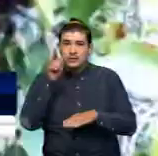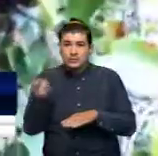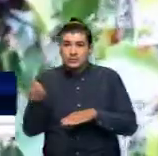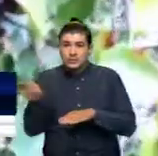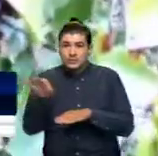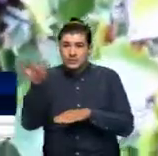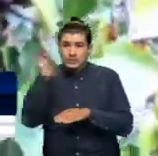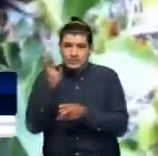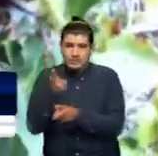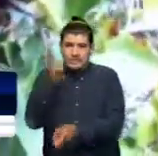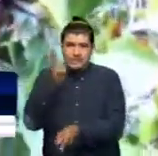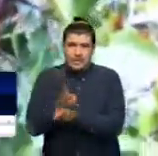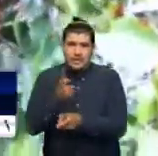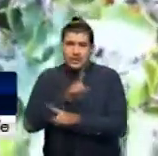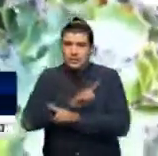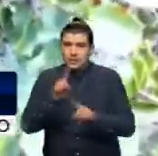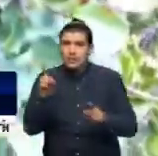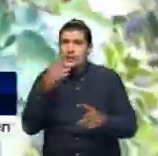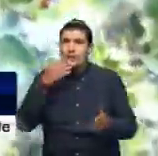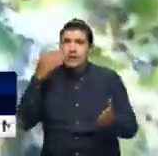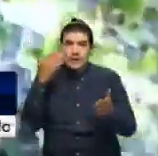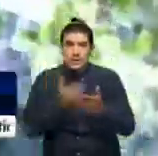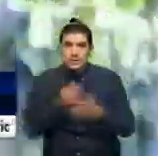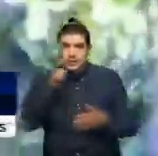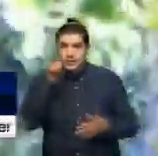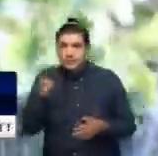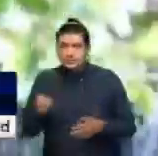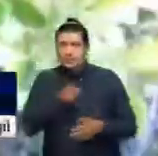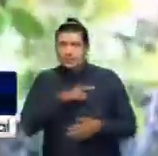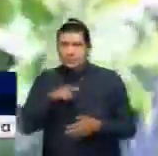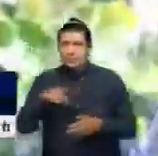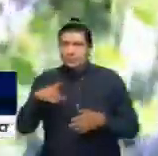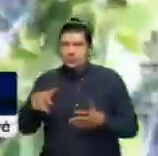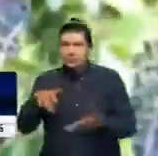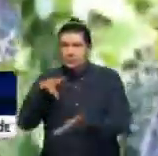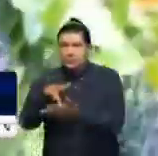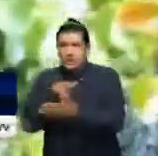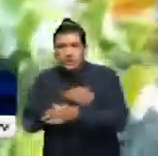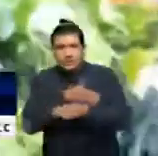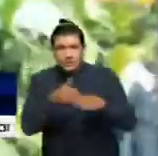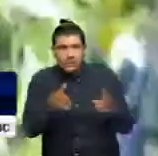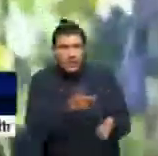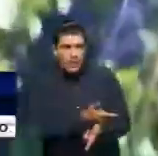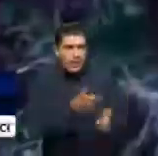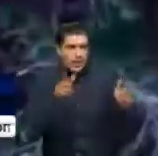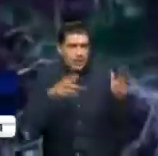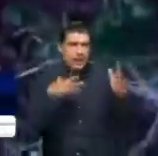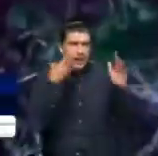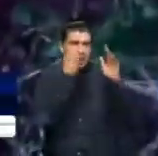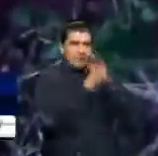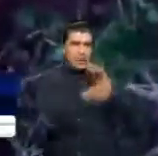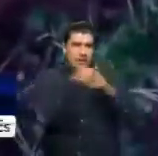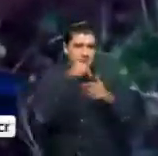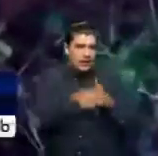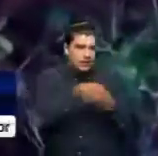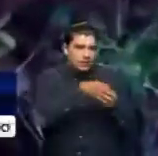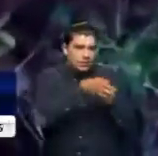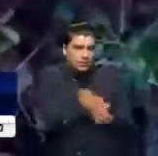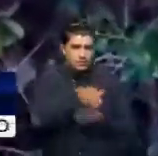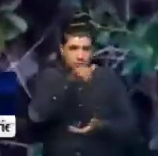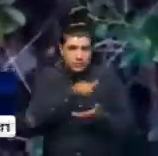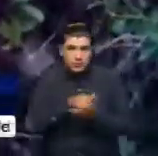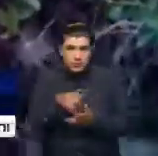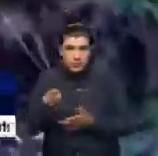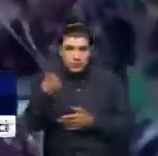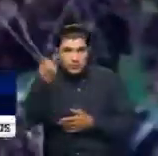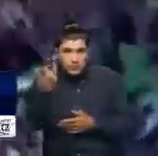que gracias a ellos nos llaman y podemos irlas a recuperar y liberar posteriormente fuera del municipio el mismo comandante nos